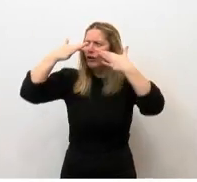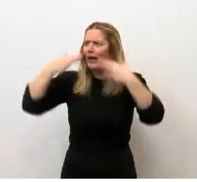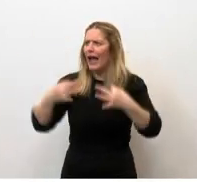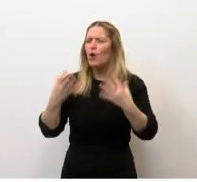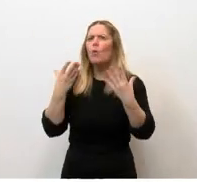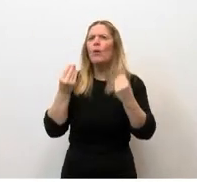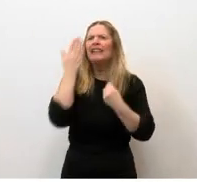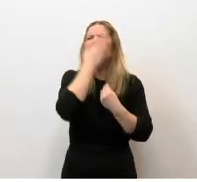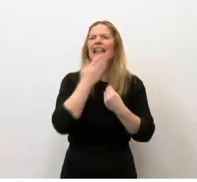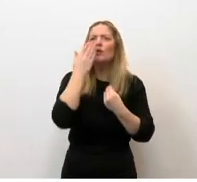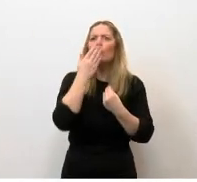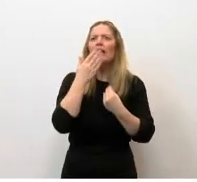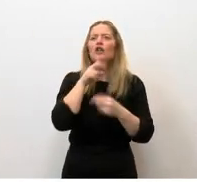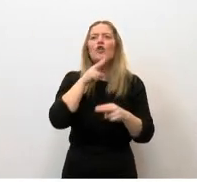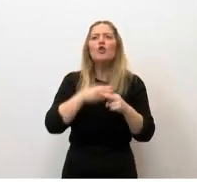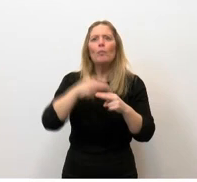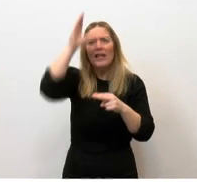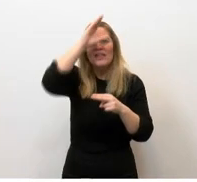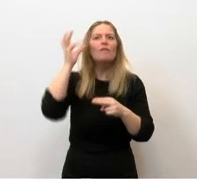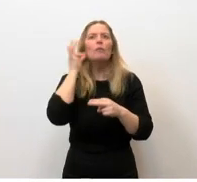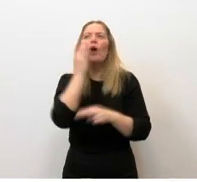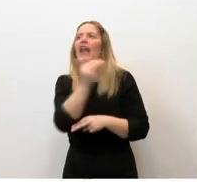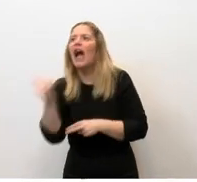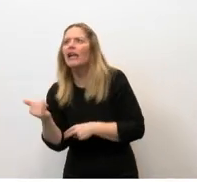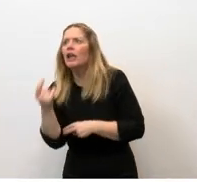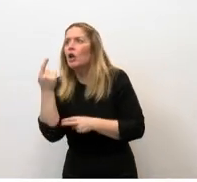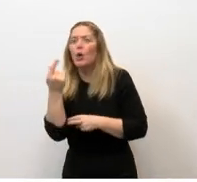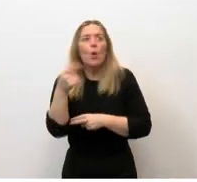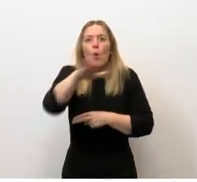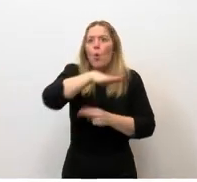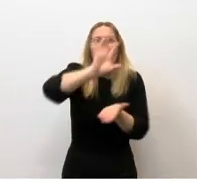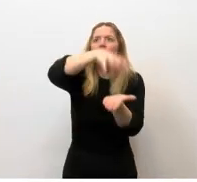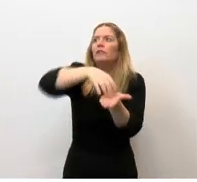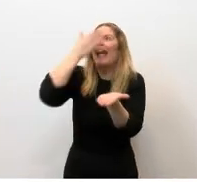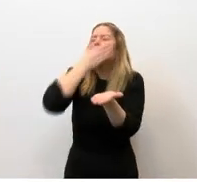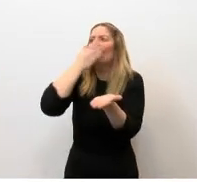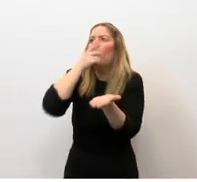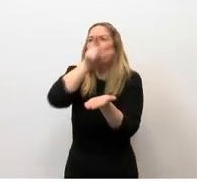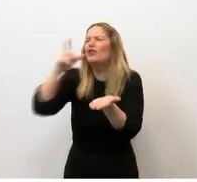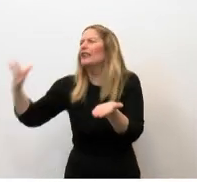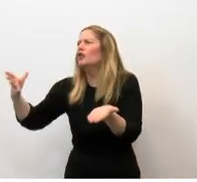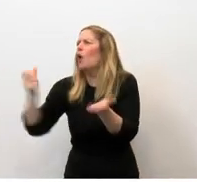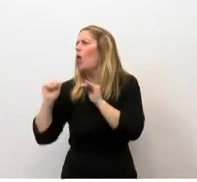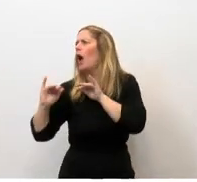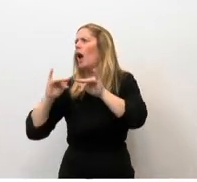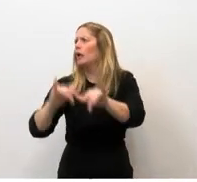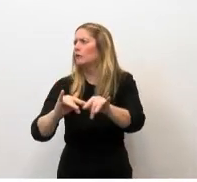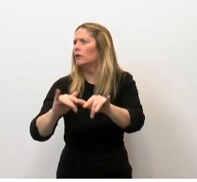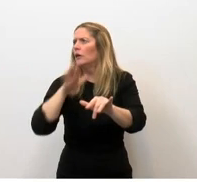escuelas con nombre de mujer científica hay? Un sitio donde pasan todos, todo el mundo, porque algún día otro vas a la